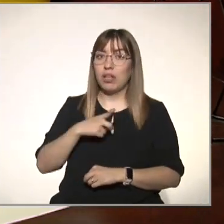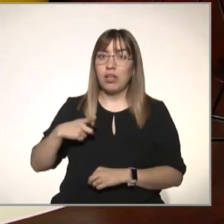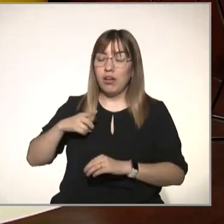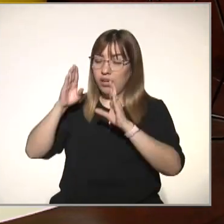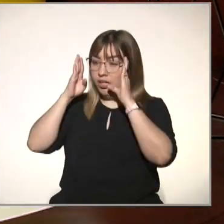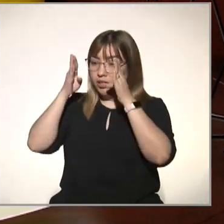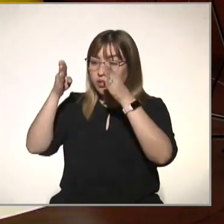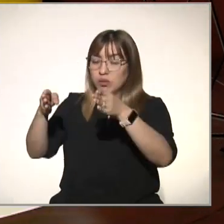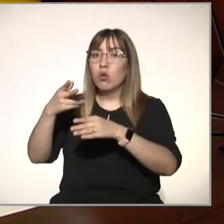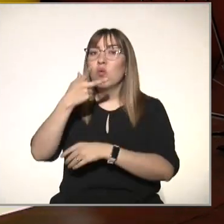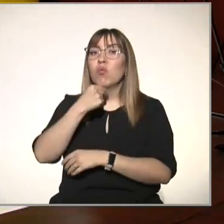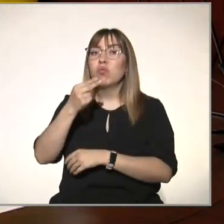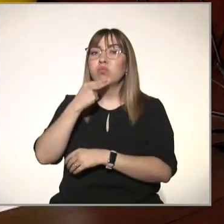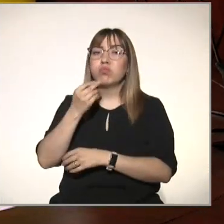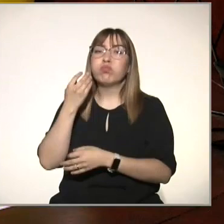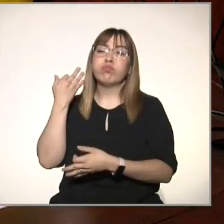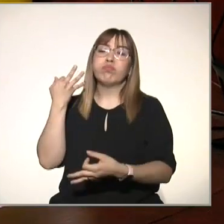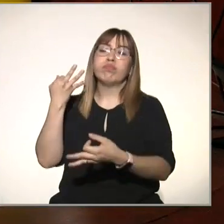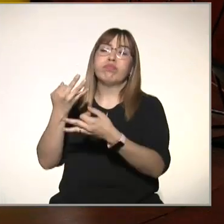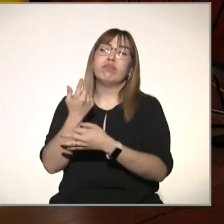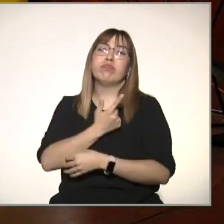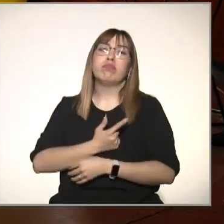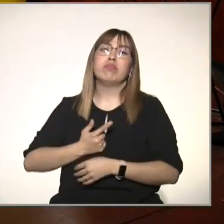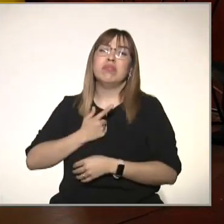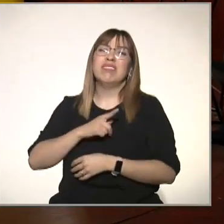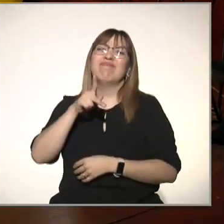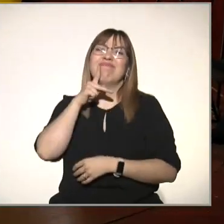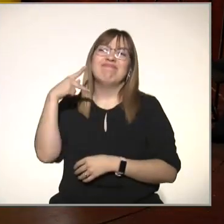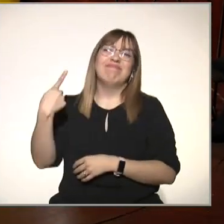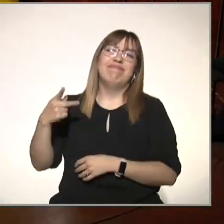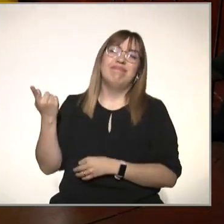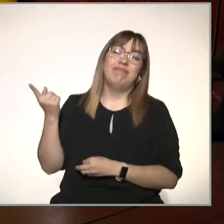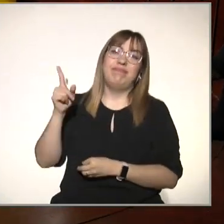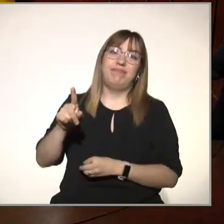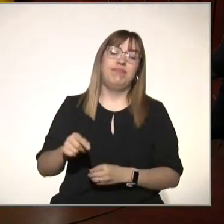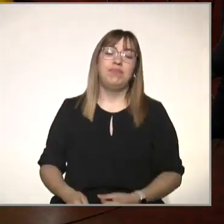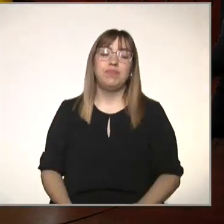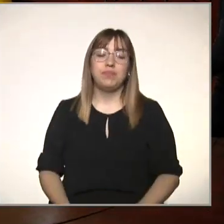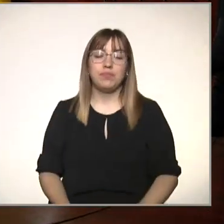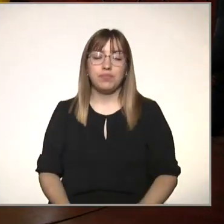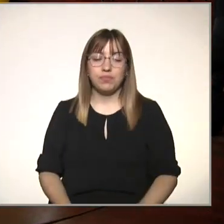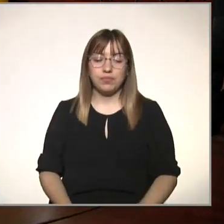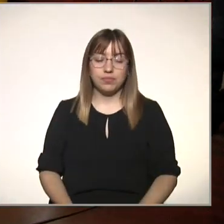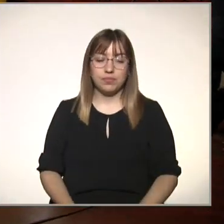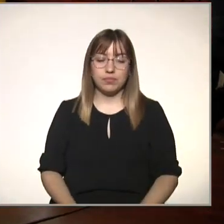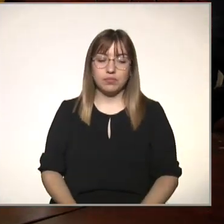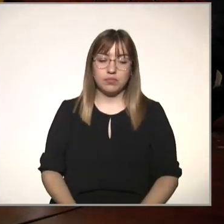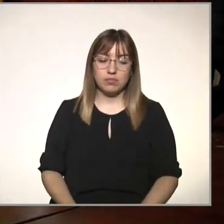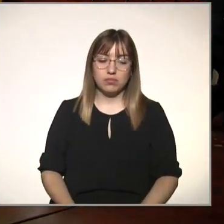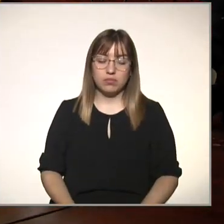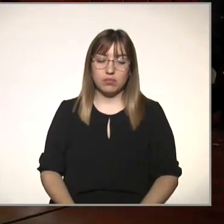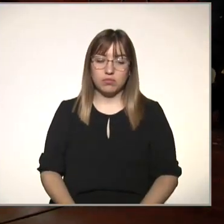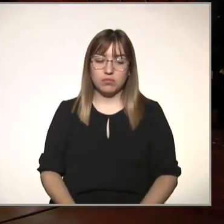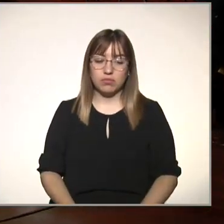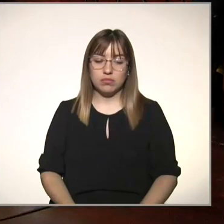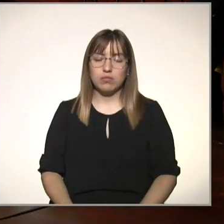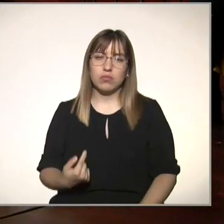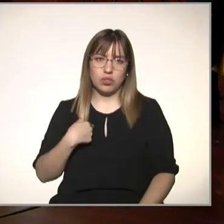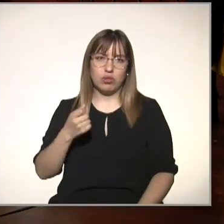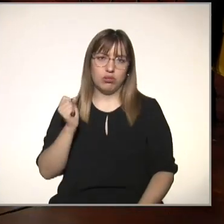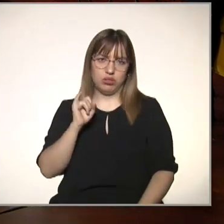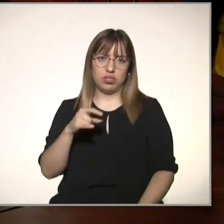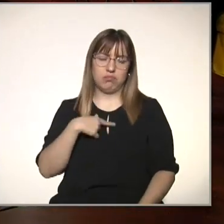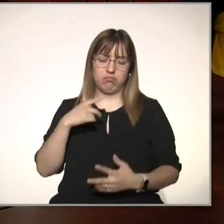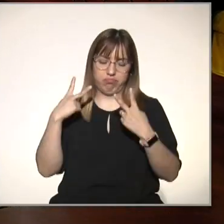hombres, y esta parte de su papá le pide hijos. Ella nos habla también de su expresión de género. Dice, bueno, yo me he visto como una mujer, pero me